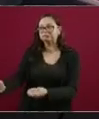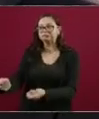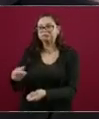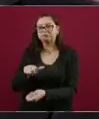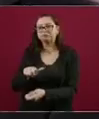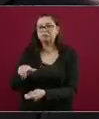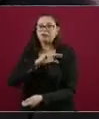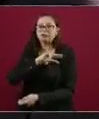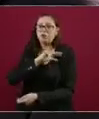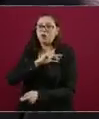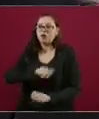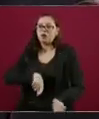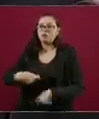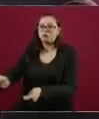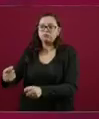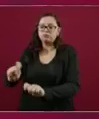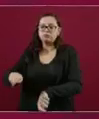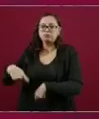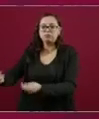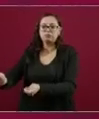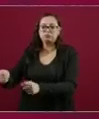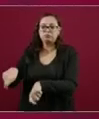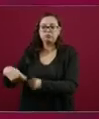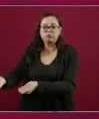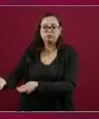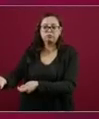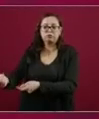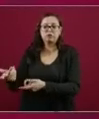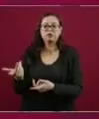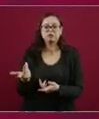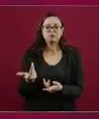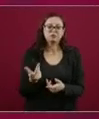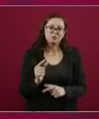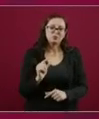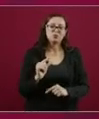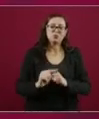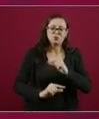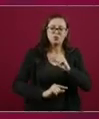con la idea de privatizadas